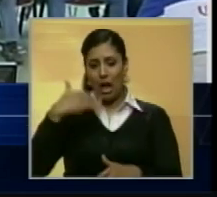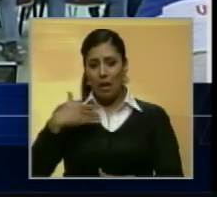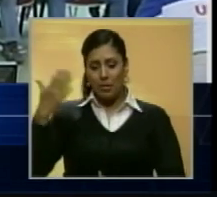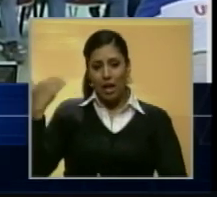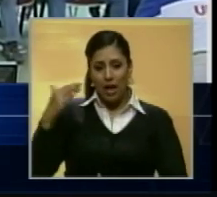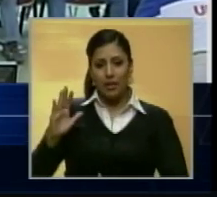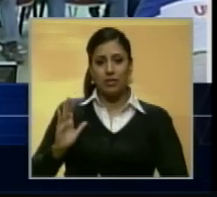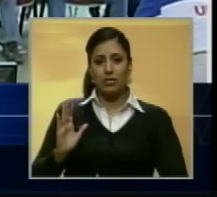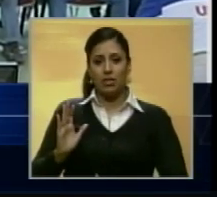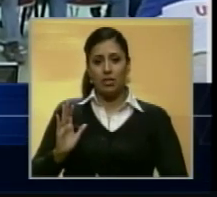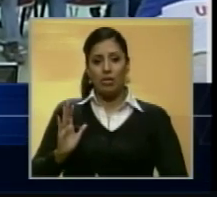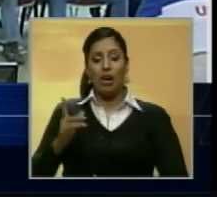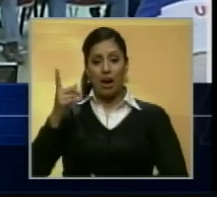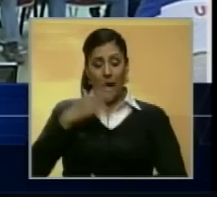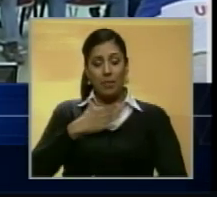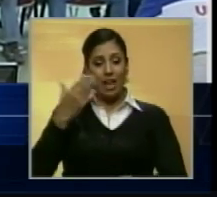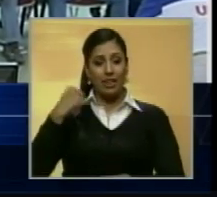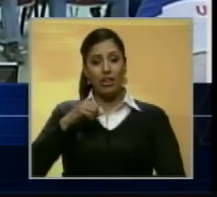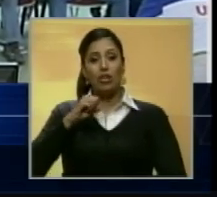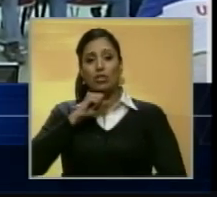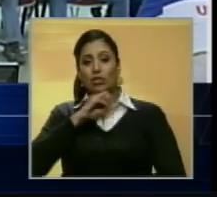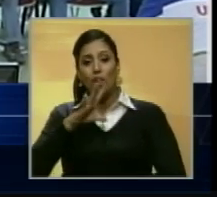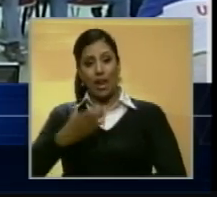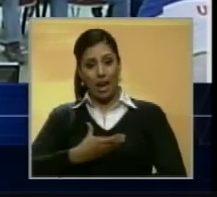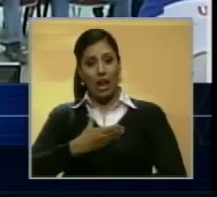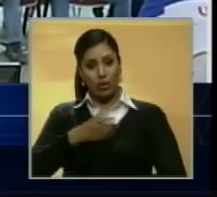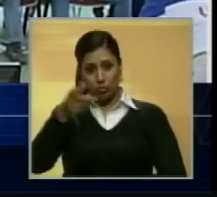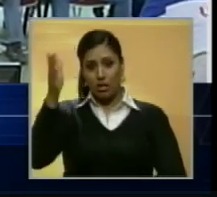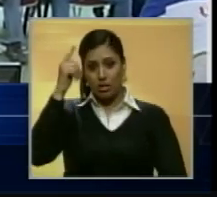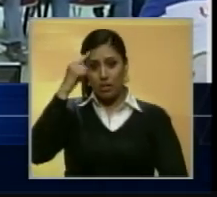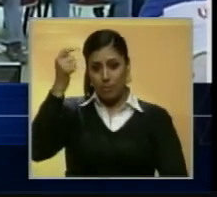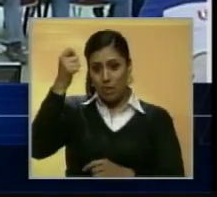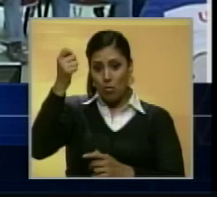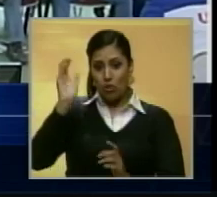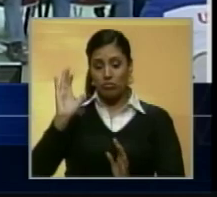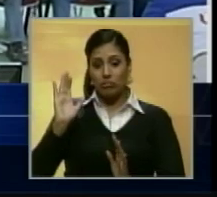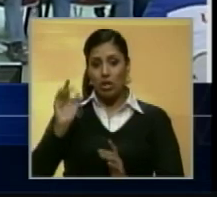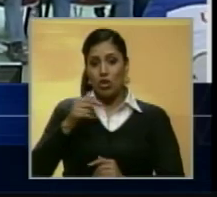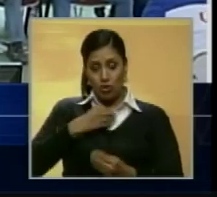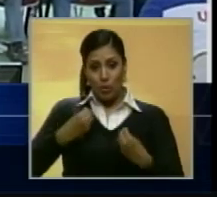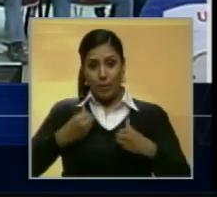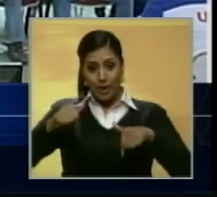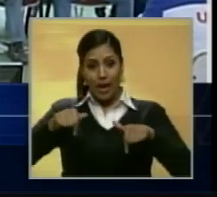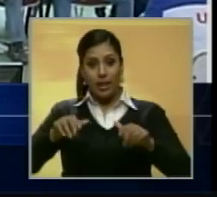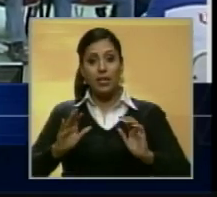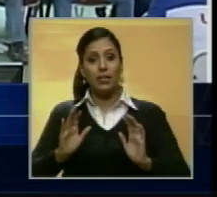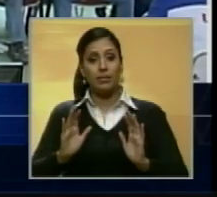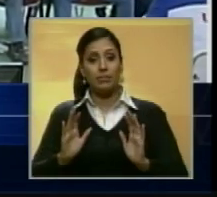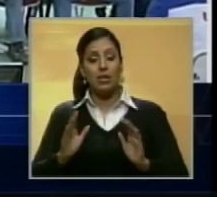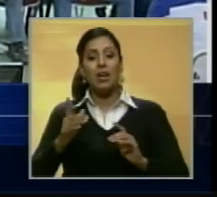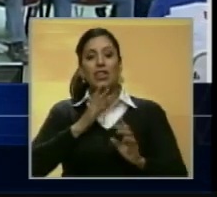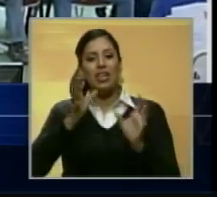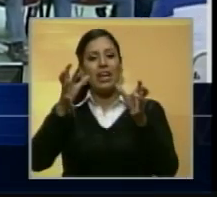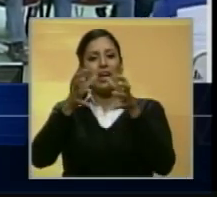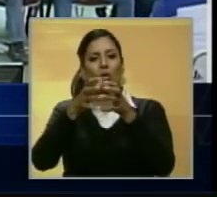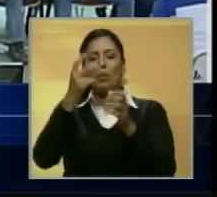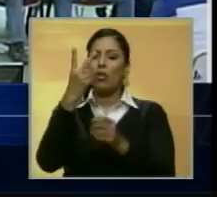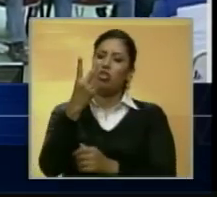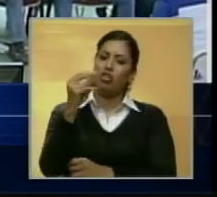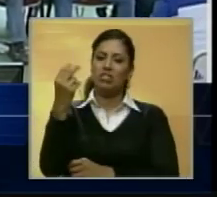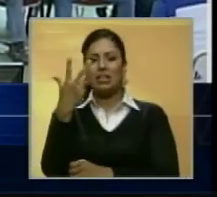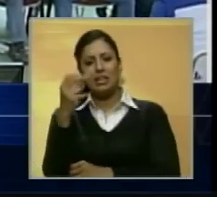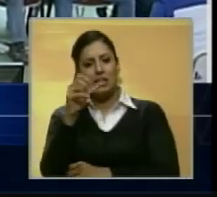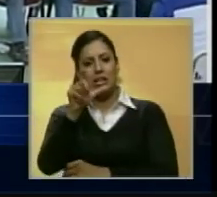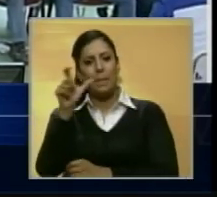pasó cuando yo fui alcalde, ¿ustedes se acuerdan? Yo vivía aquí y me reunía con 200 y